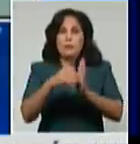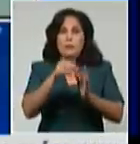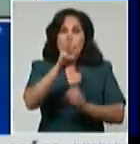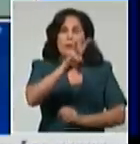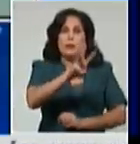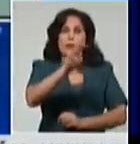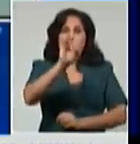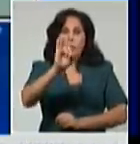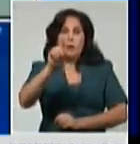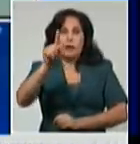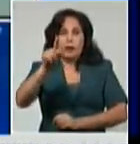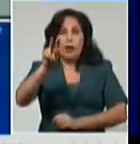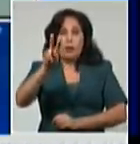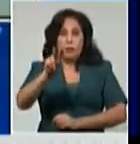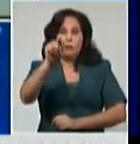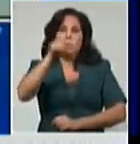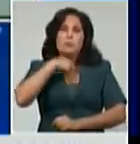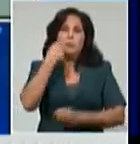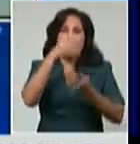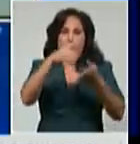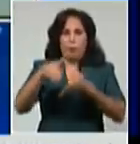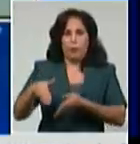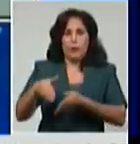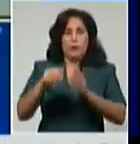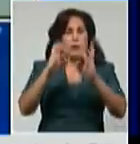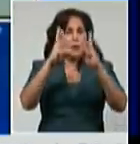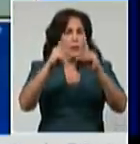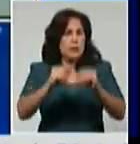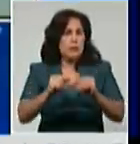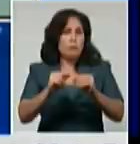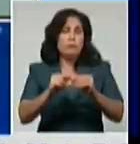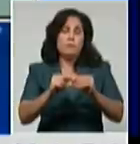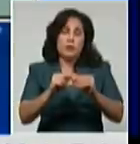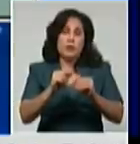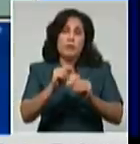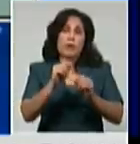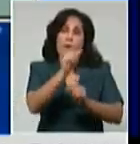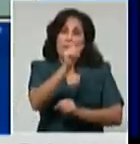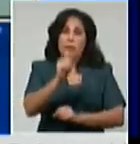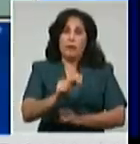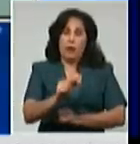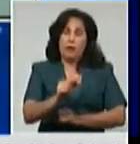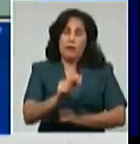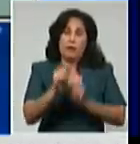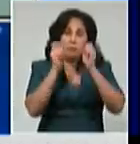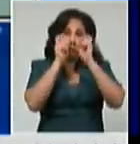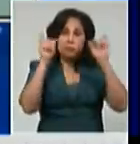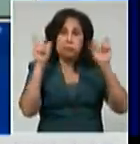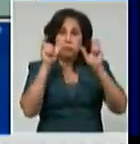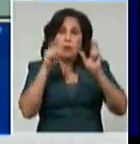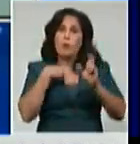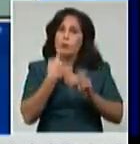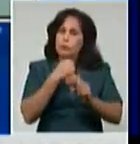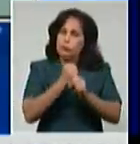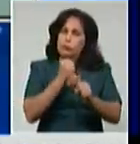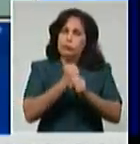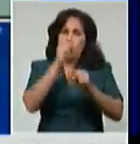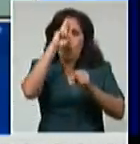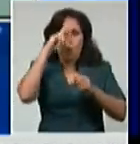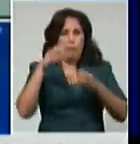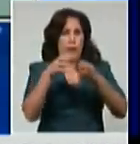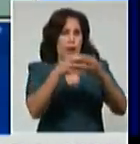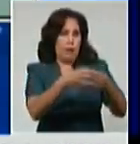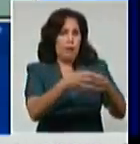36.372 fallecidos. Esta es la situación de Italia, donde además estuvimos trabajando allí, las